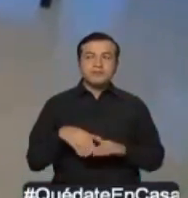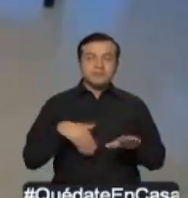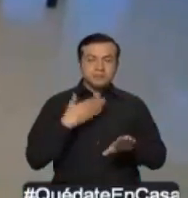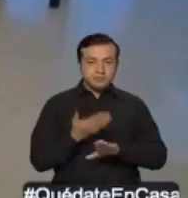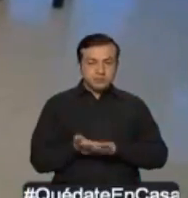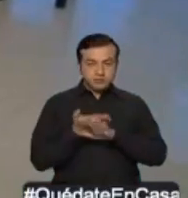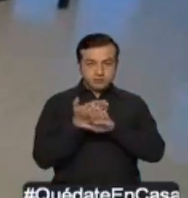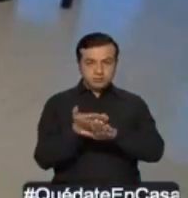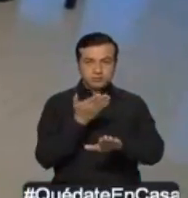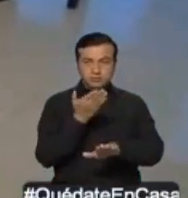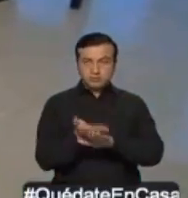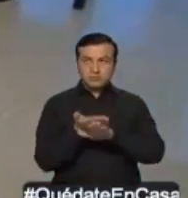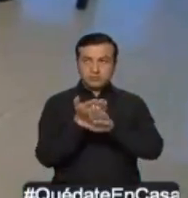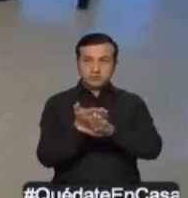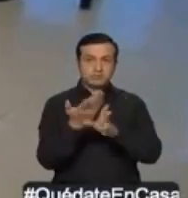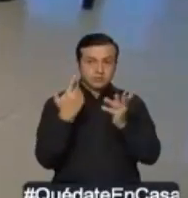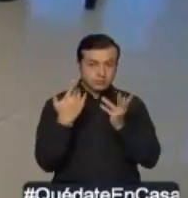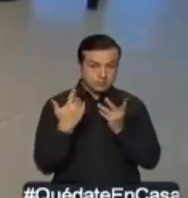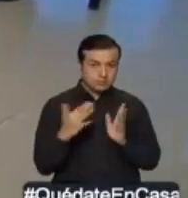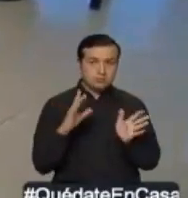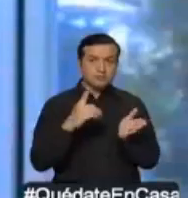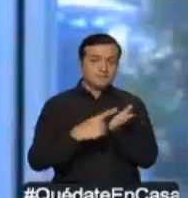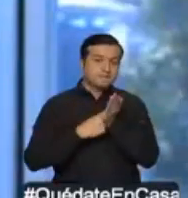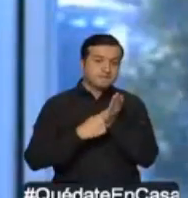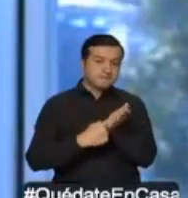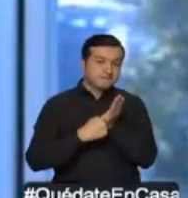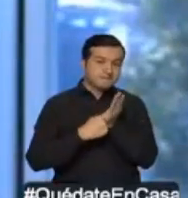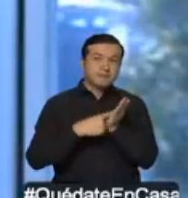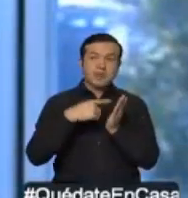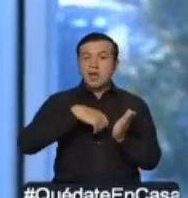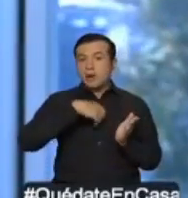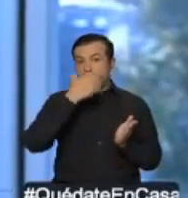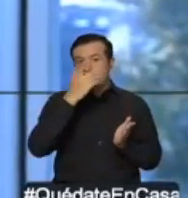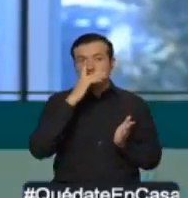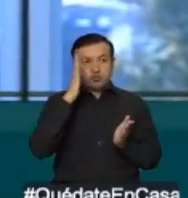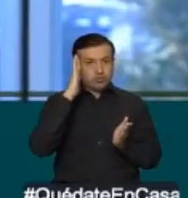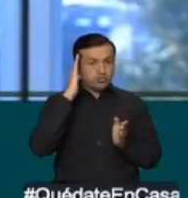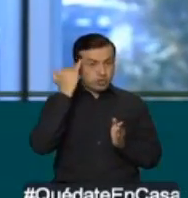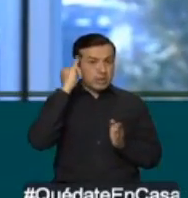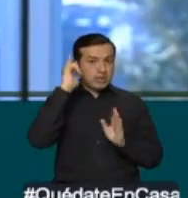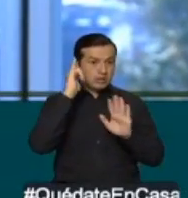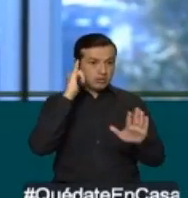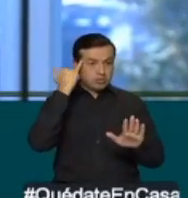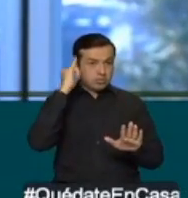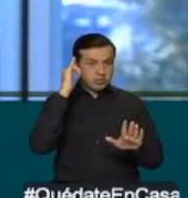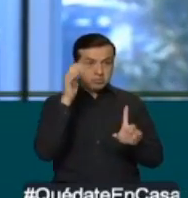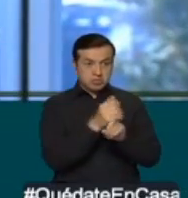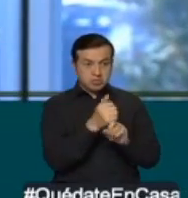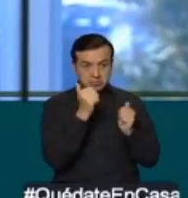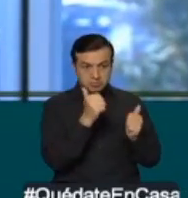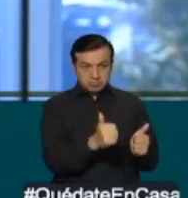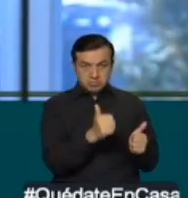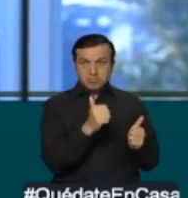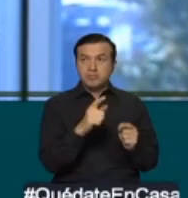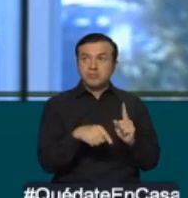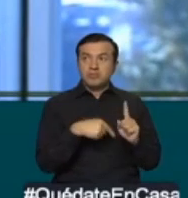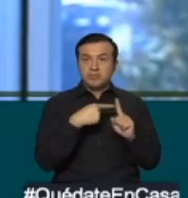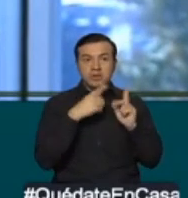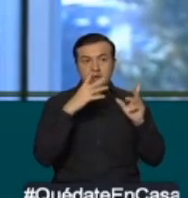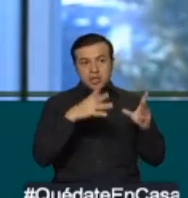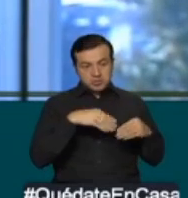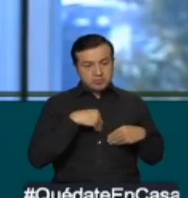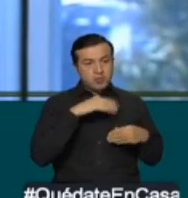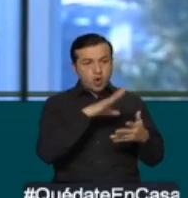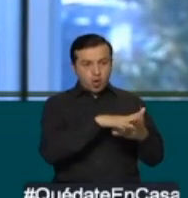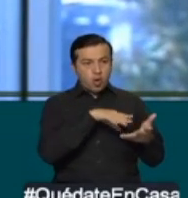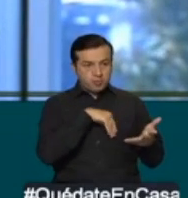que se ha venido discutiendo ya ambato tuvo de esta experiencia y ha sido exitosa y porque asumimos de esta